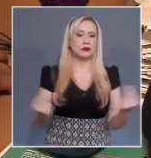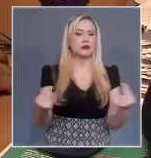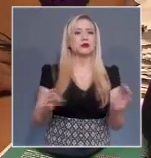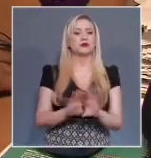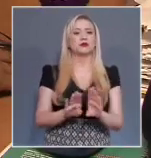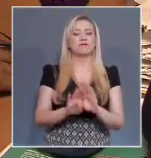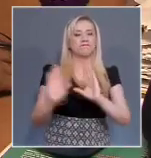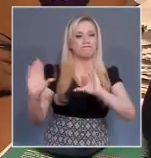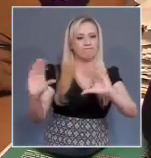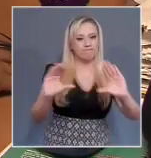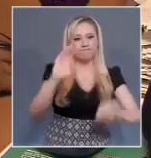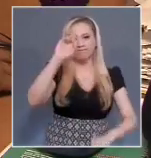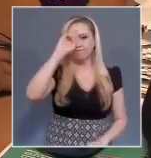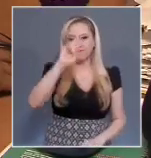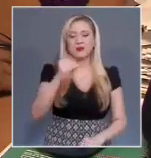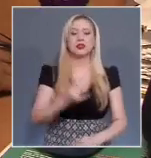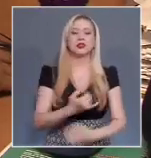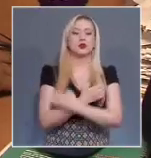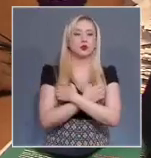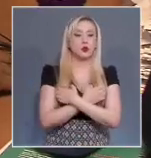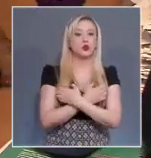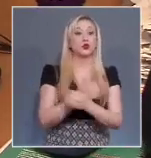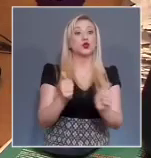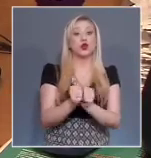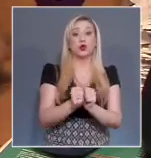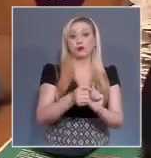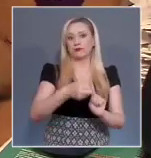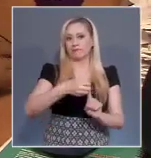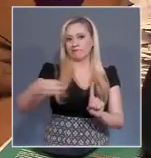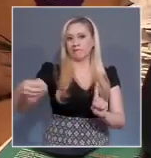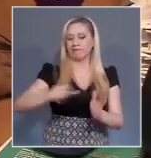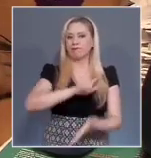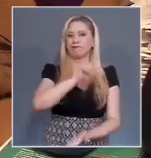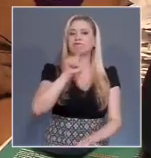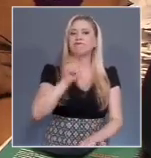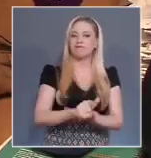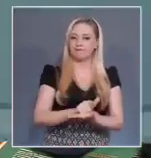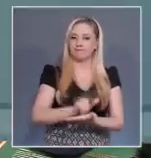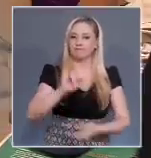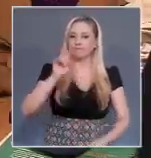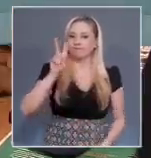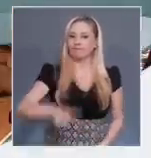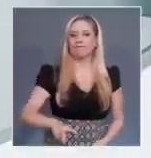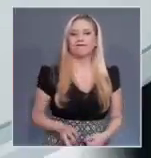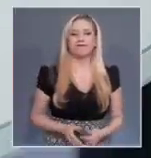amplia regulación. Para el canal del Poder Judicial de la Federación, Marta Rodríguez.